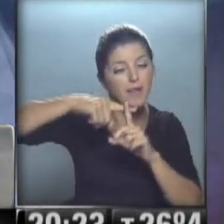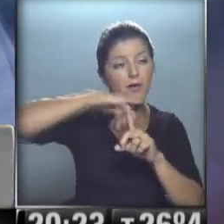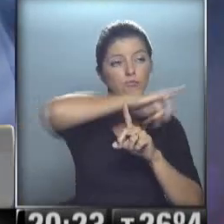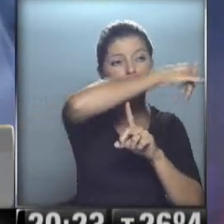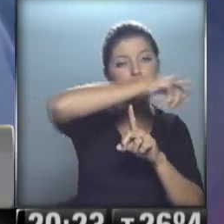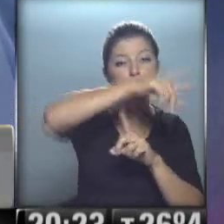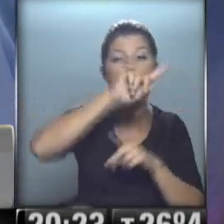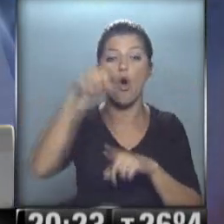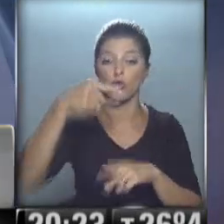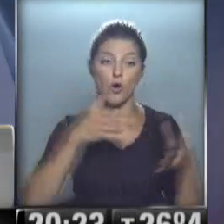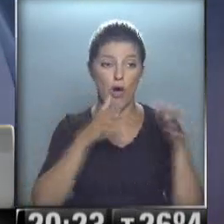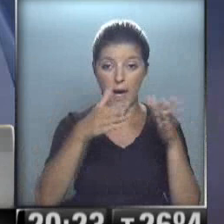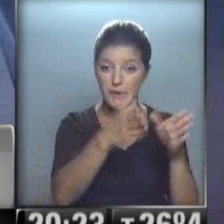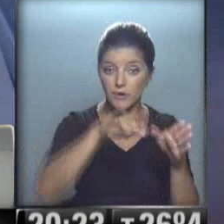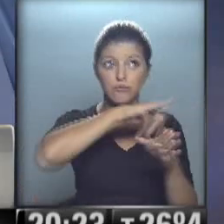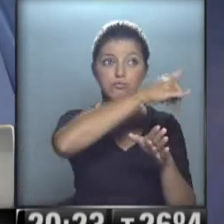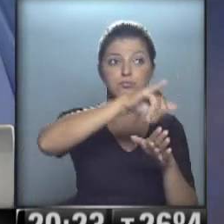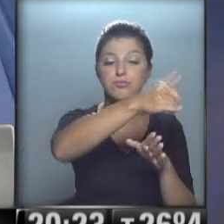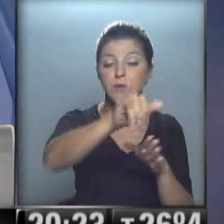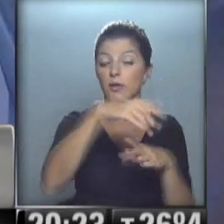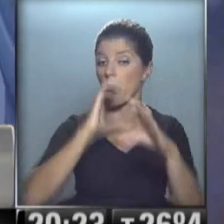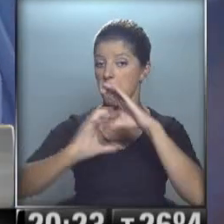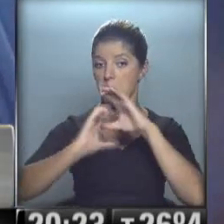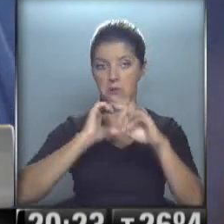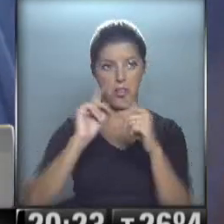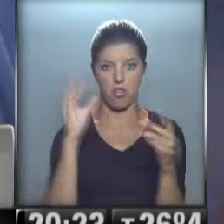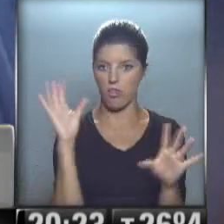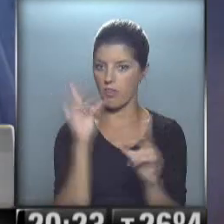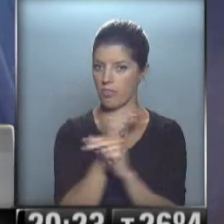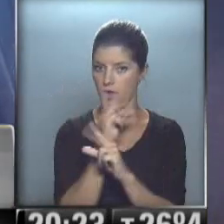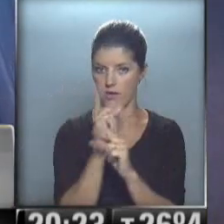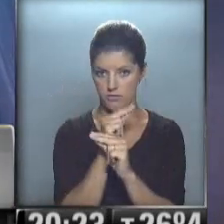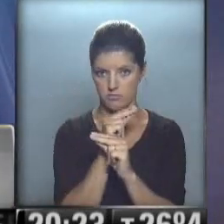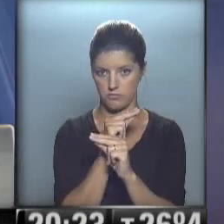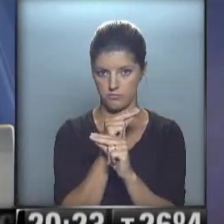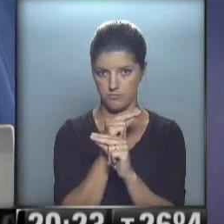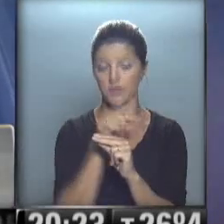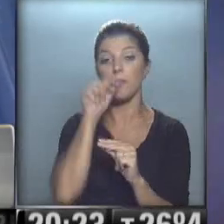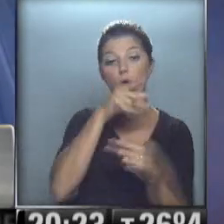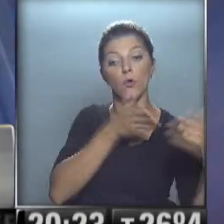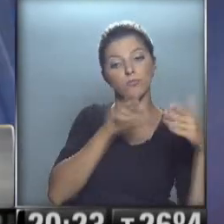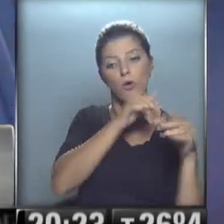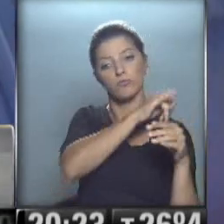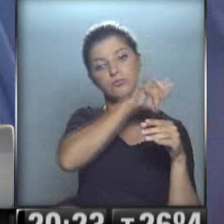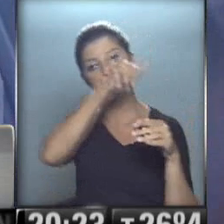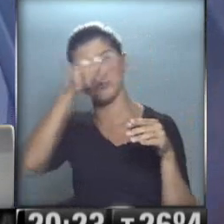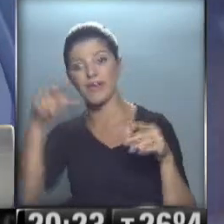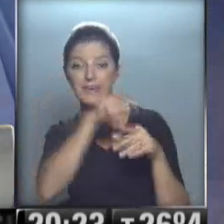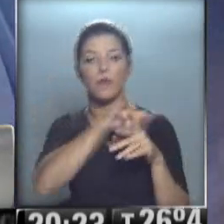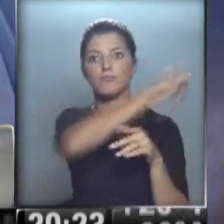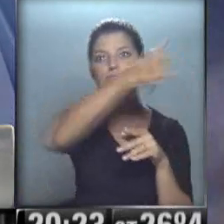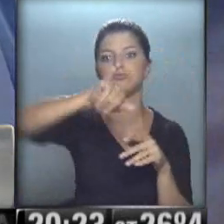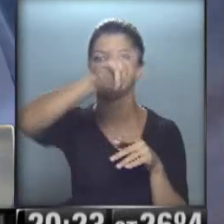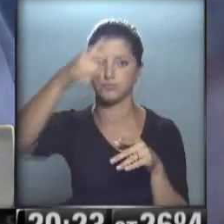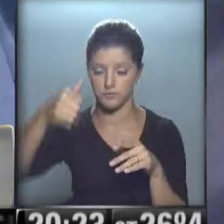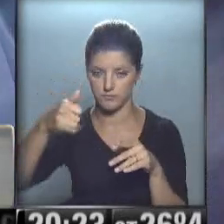con control de tránsito aéreo, ni con comunicación radar, fuera de la ruta que tenía planificada como plan de vuelo. A ver, Diego. Así que